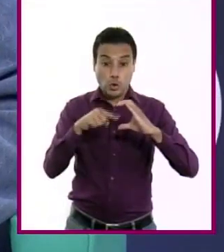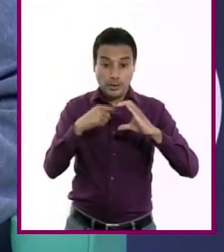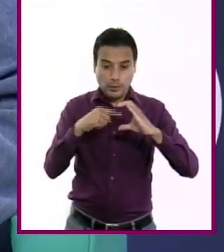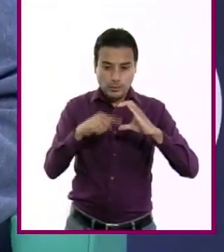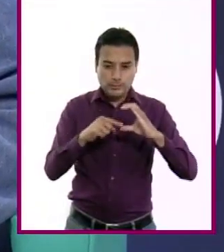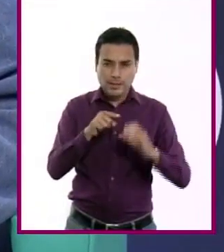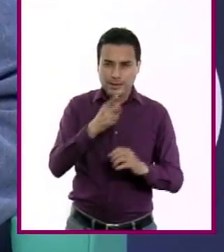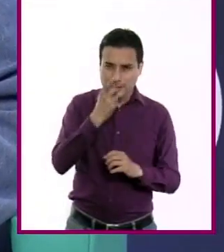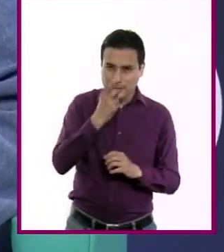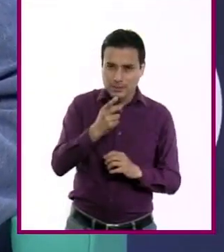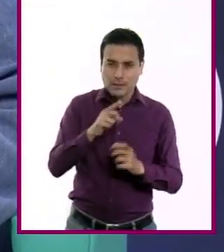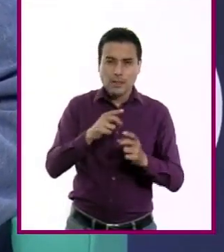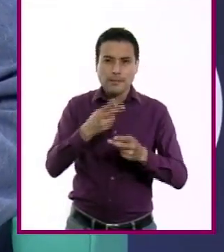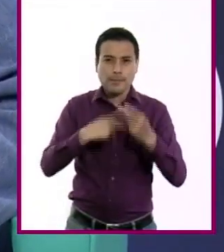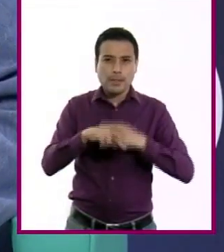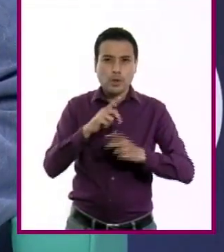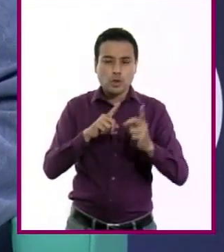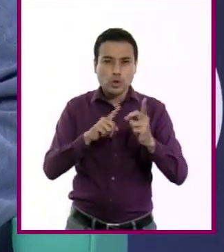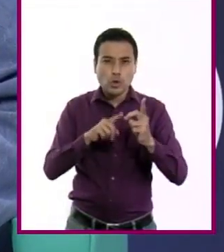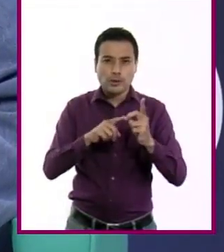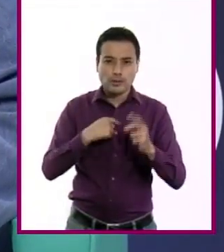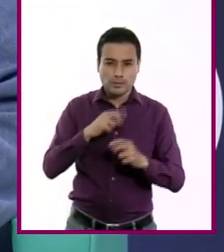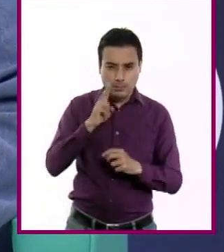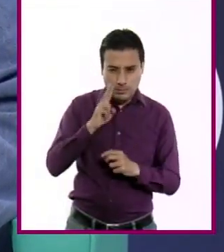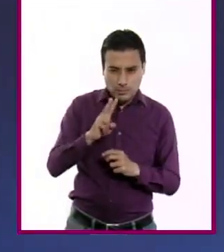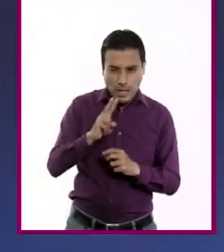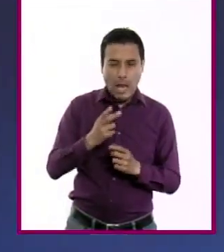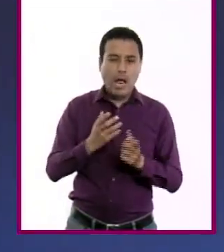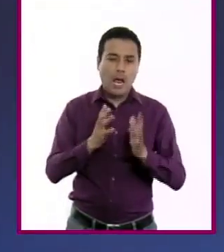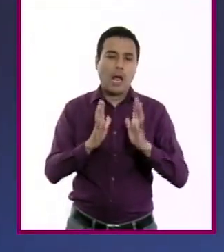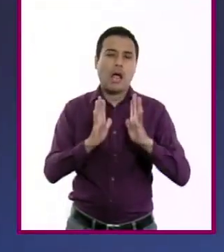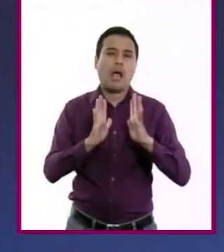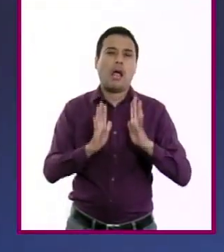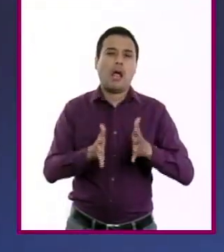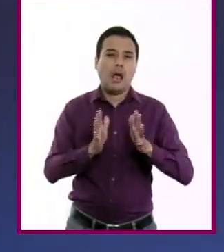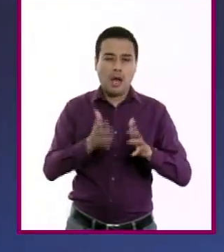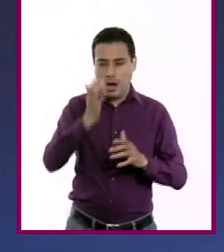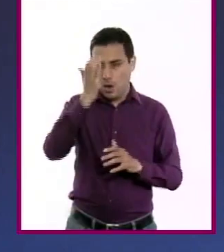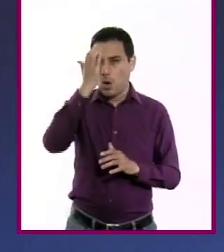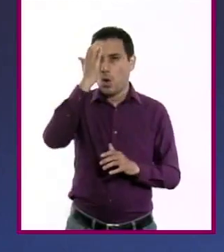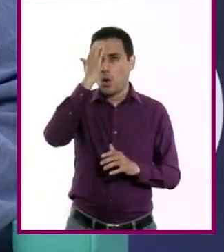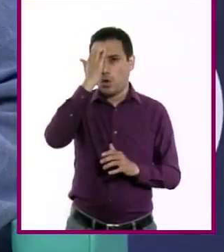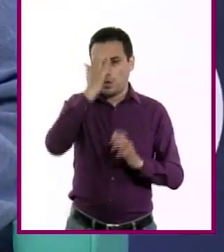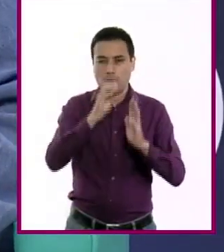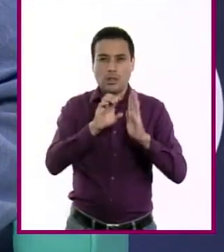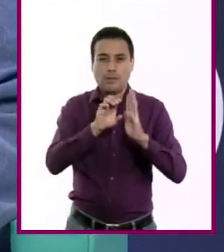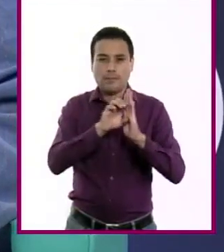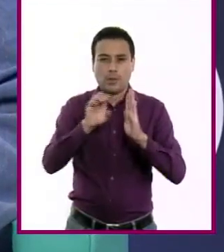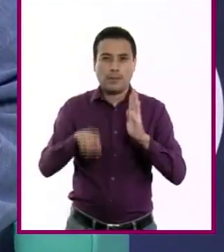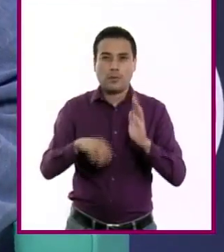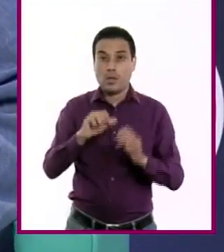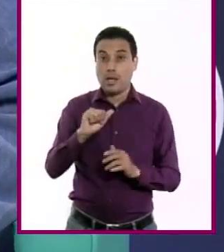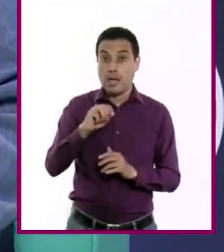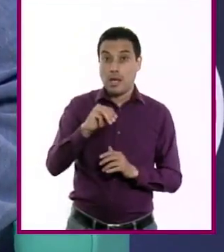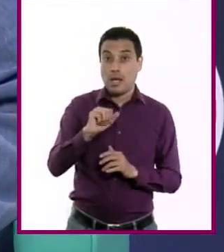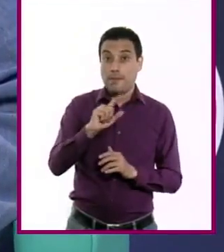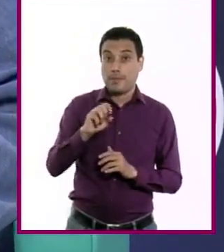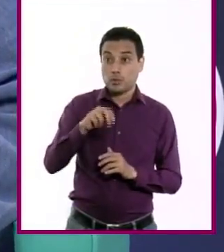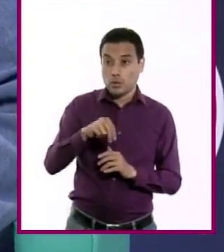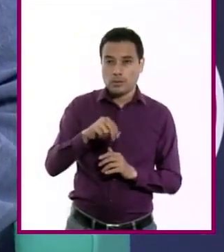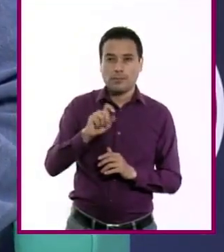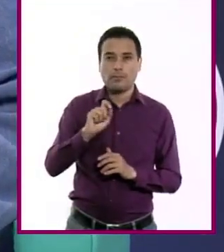viene. Entonces ya cuando tú ves el dominio, que digo es parte de, que viene, no sé, que no viene de Amazon.com, uh-huh. sino viene de